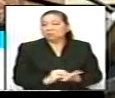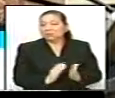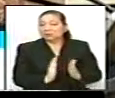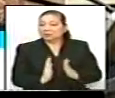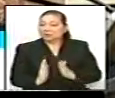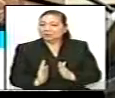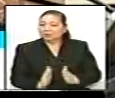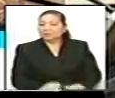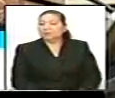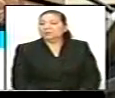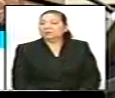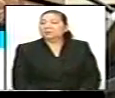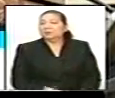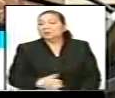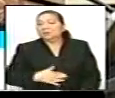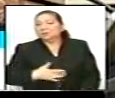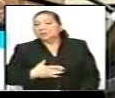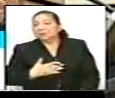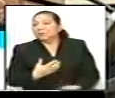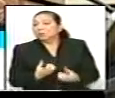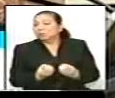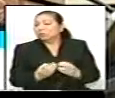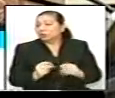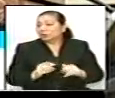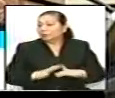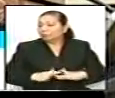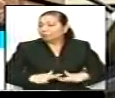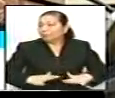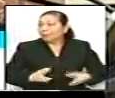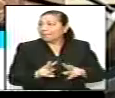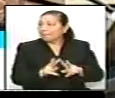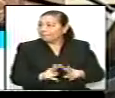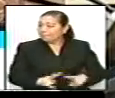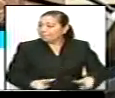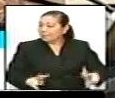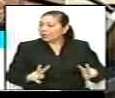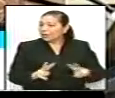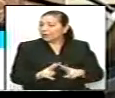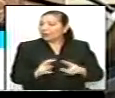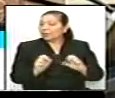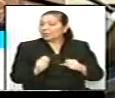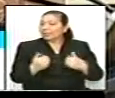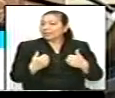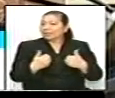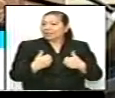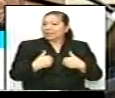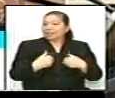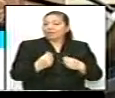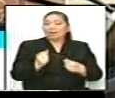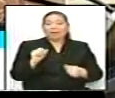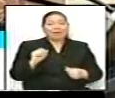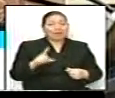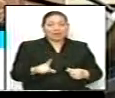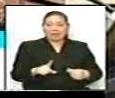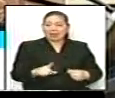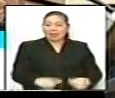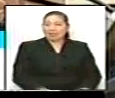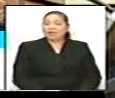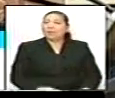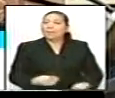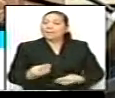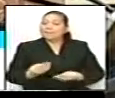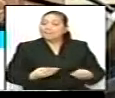izquierda, posibilitó que muchos terrenos se revaloricen y tuviesen un alto costo de